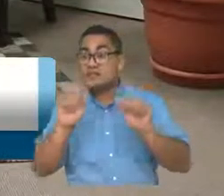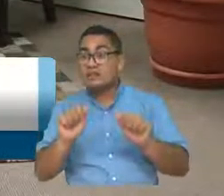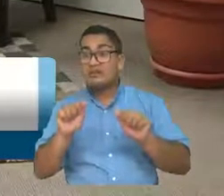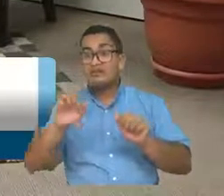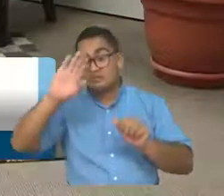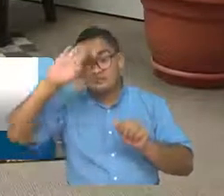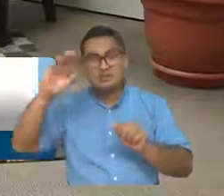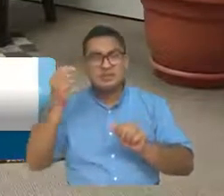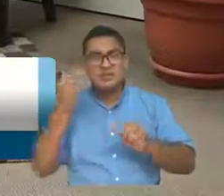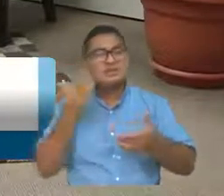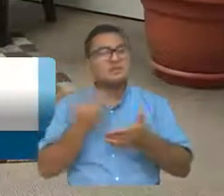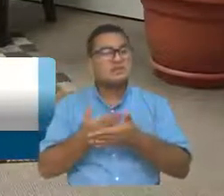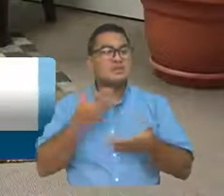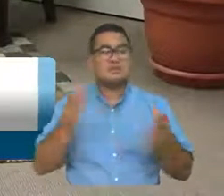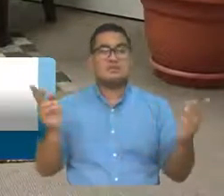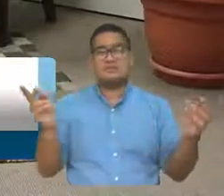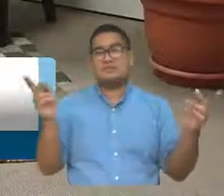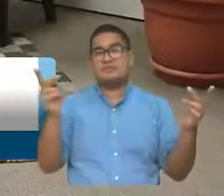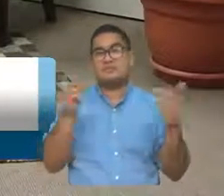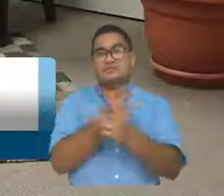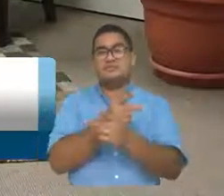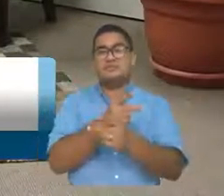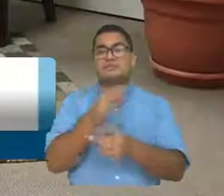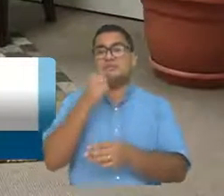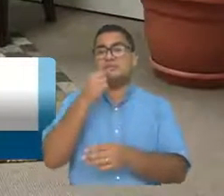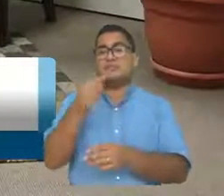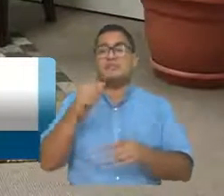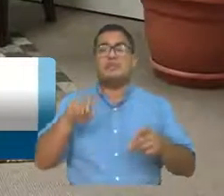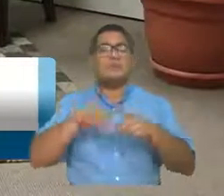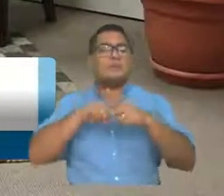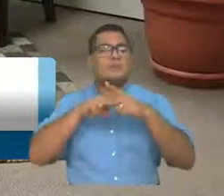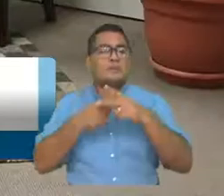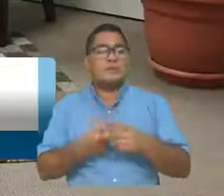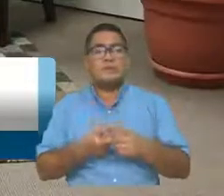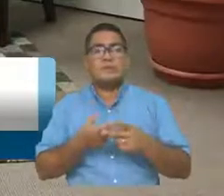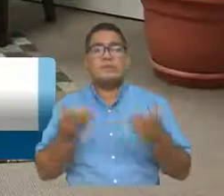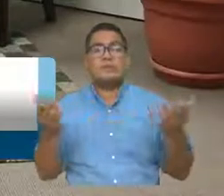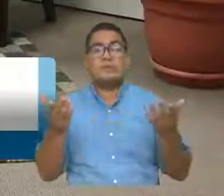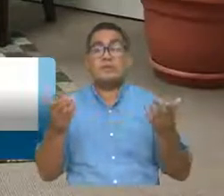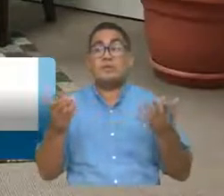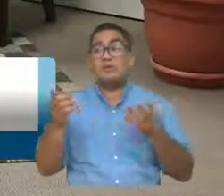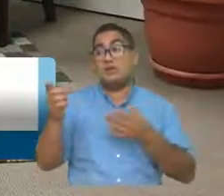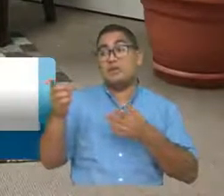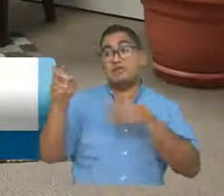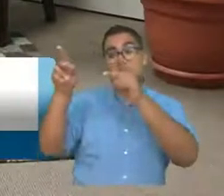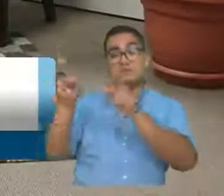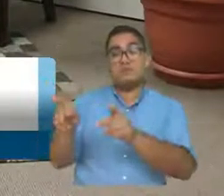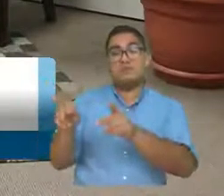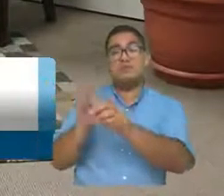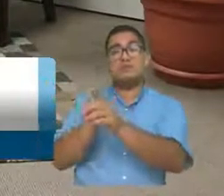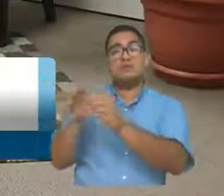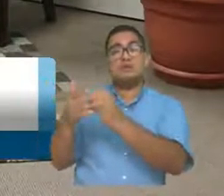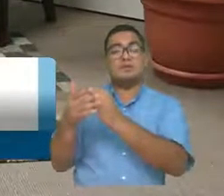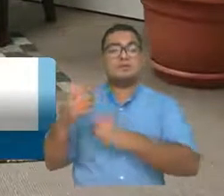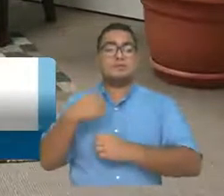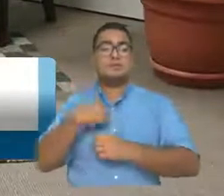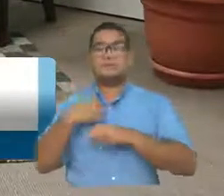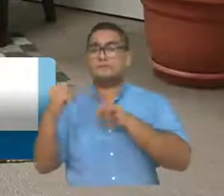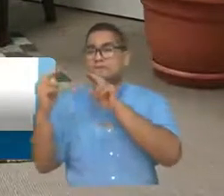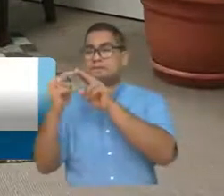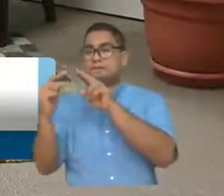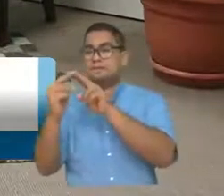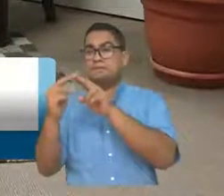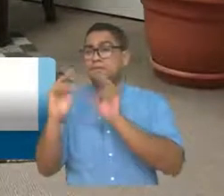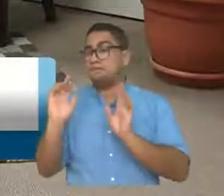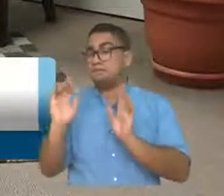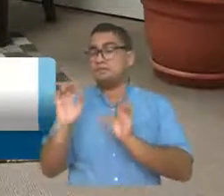comencemos con el periodo de incubación, ¿verdad? Incubación. Que puede variar de entre 5, hasta un promedio, ¿verdad? 5, 7